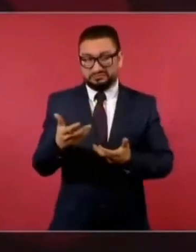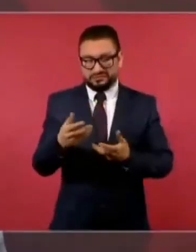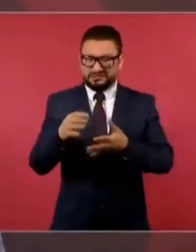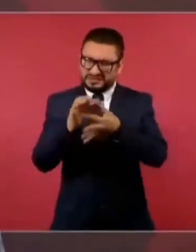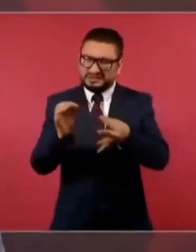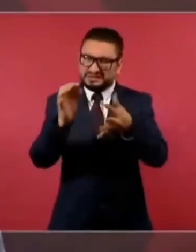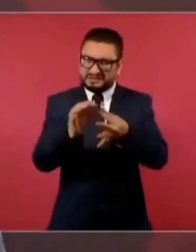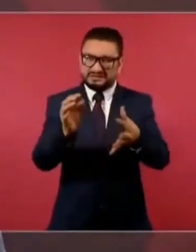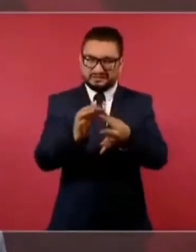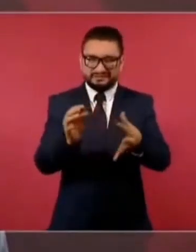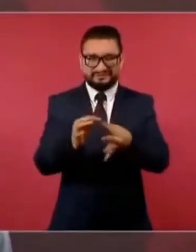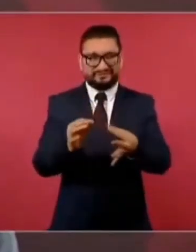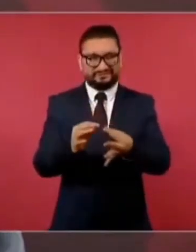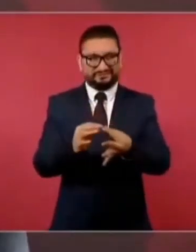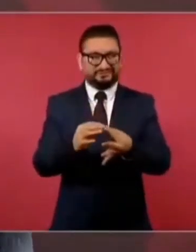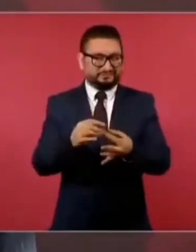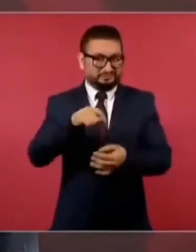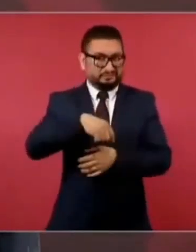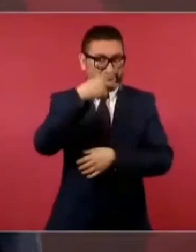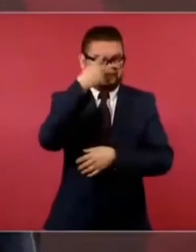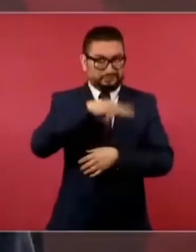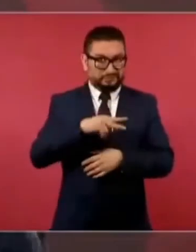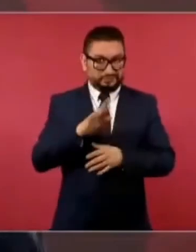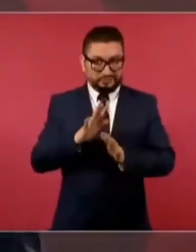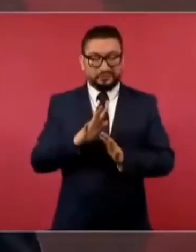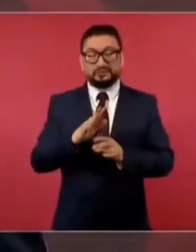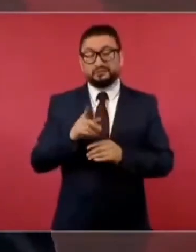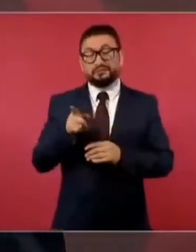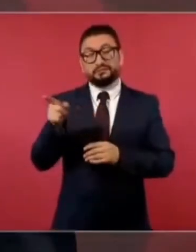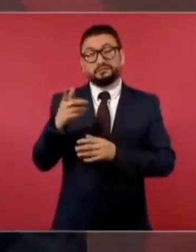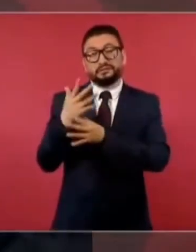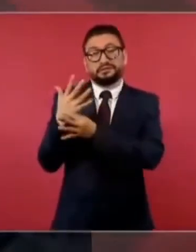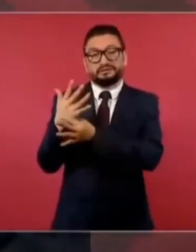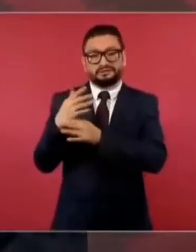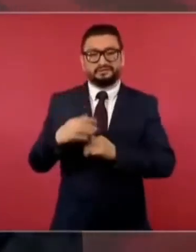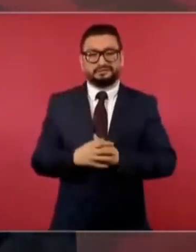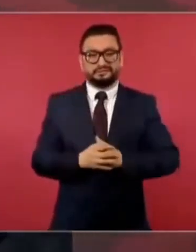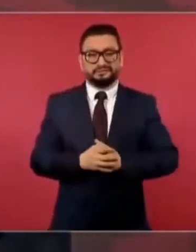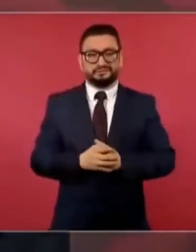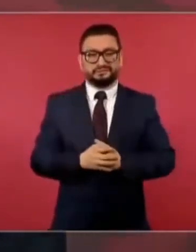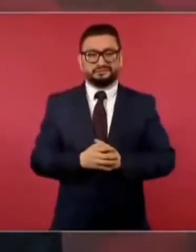la que se padece en México, en donde él